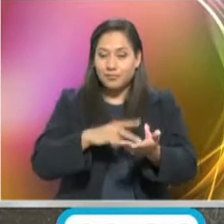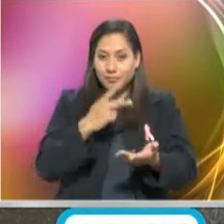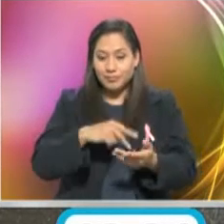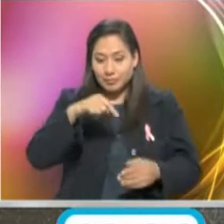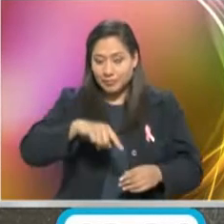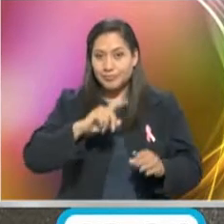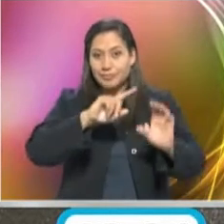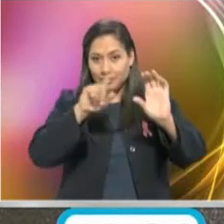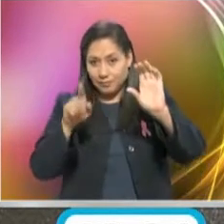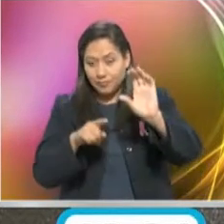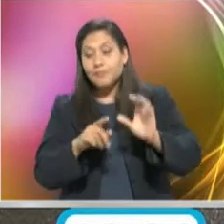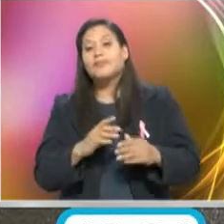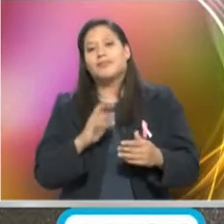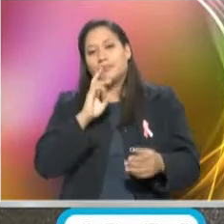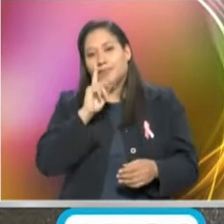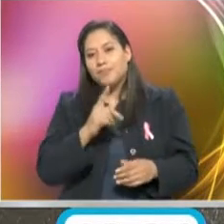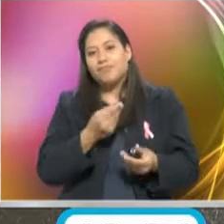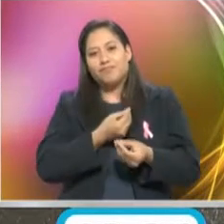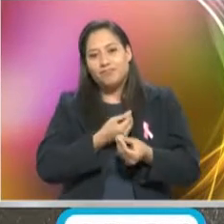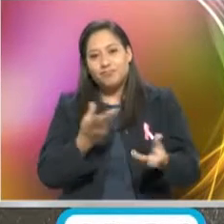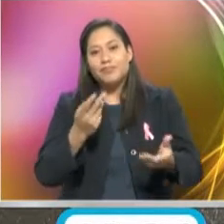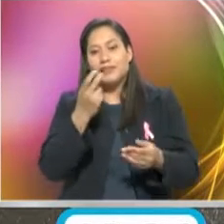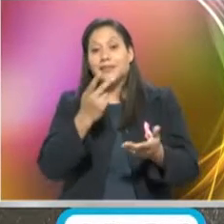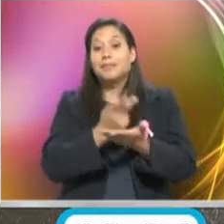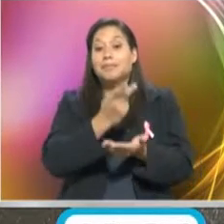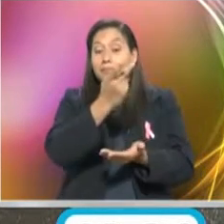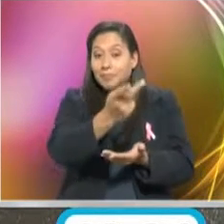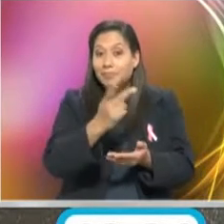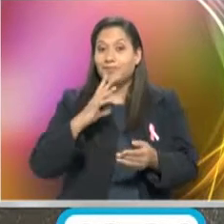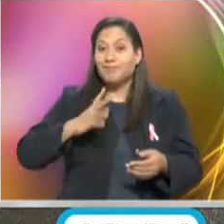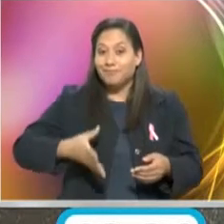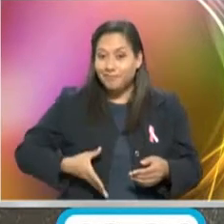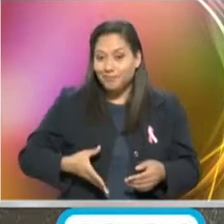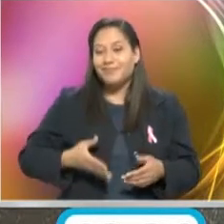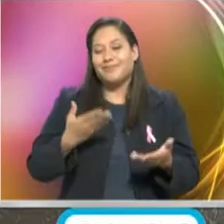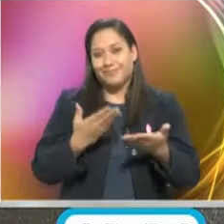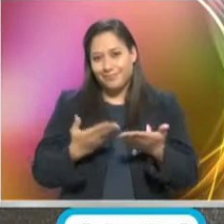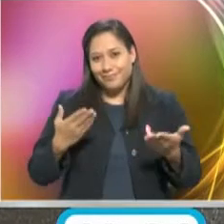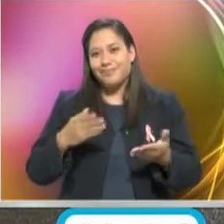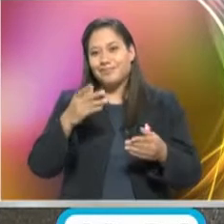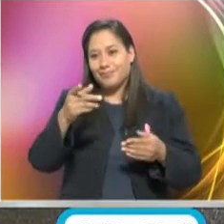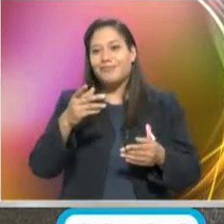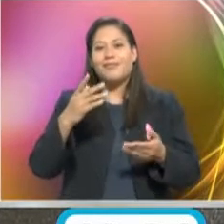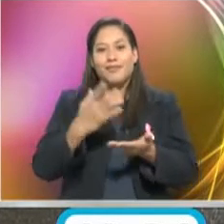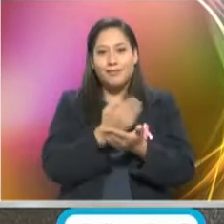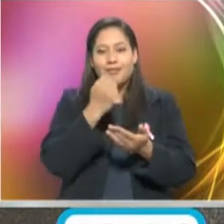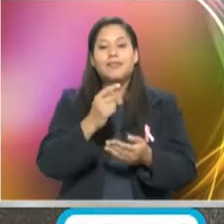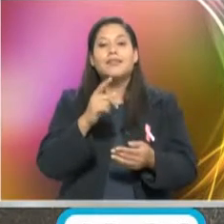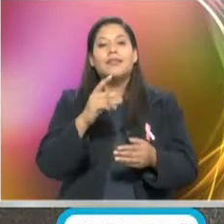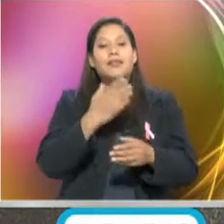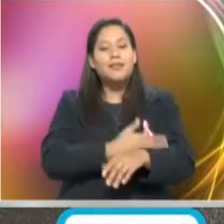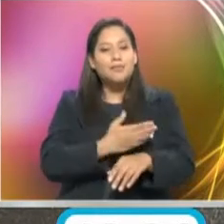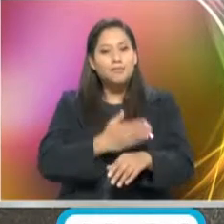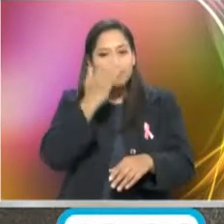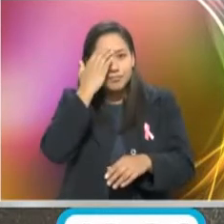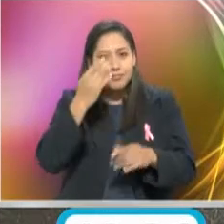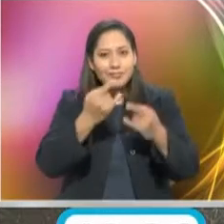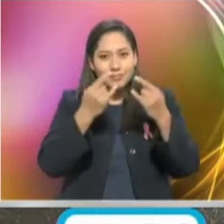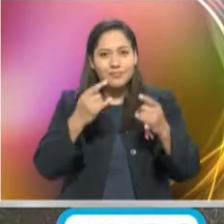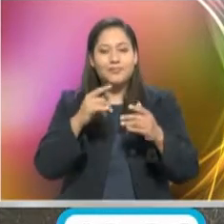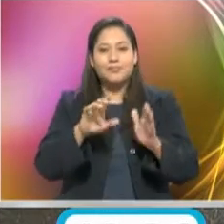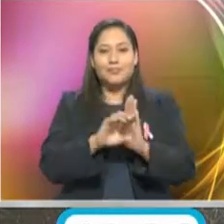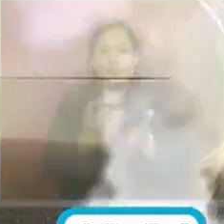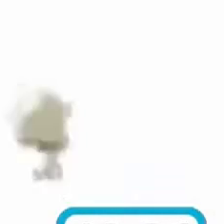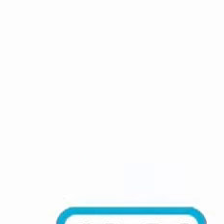ocasiones aquí en tus ciudades y qué mejor compartir este premio, este orgullo que ahora está en sus manos. Esto acompáñame a conocerlo en el